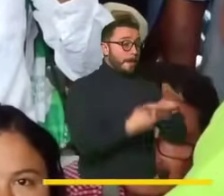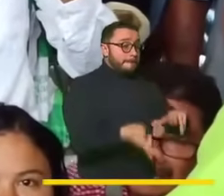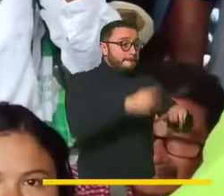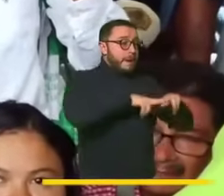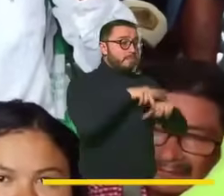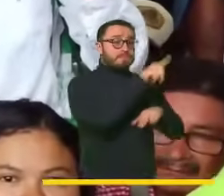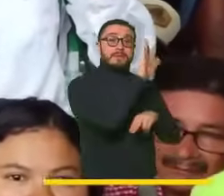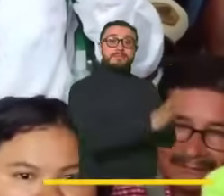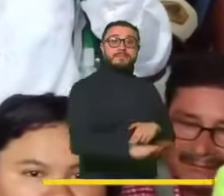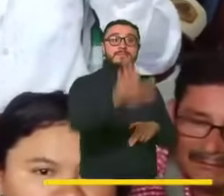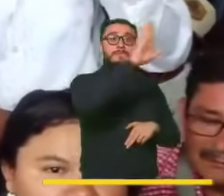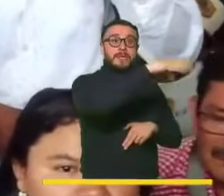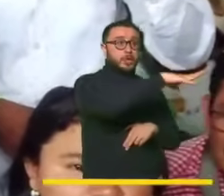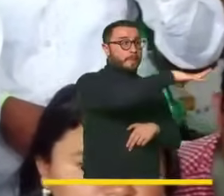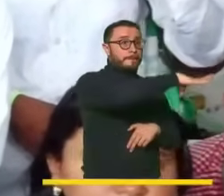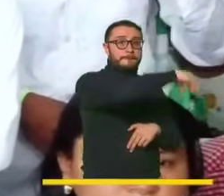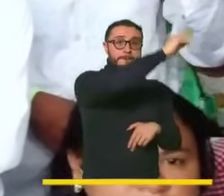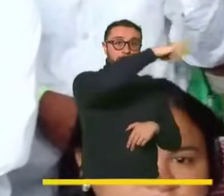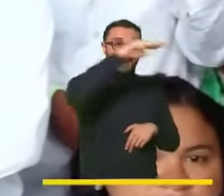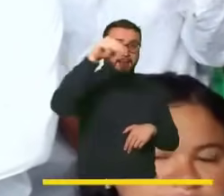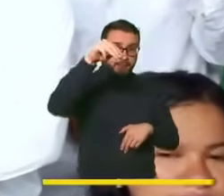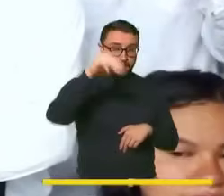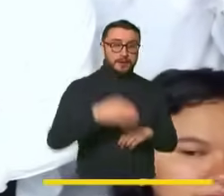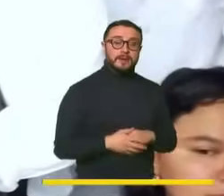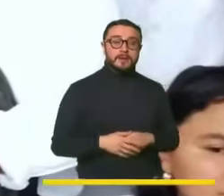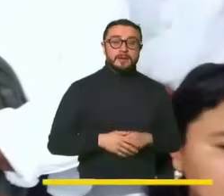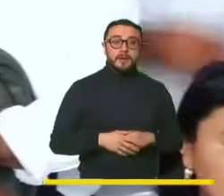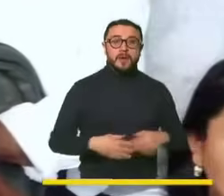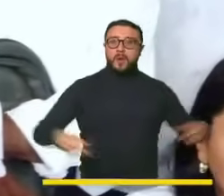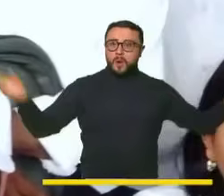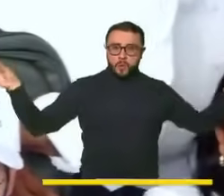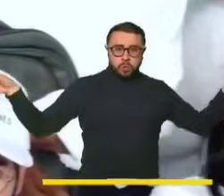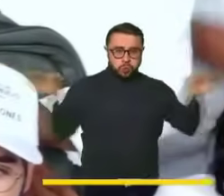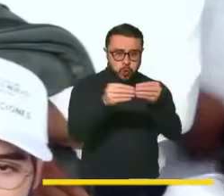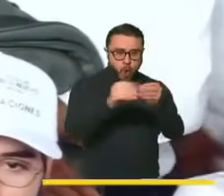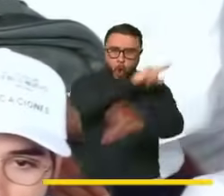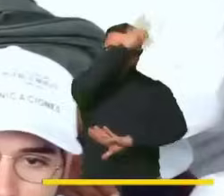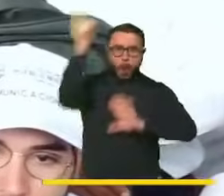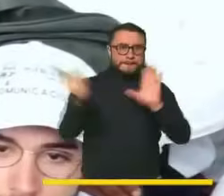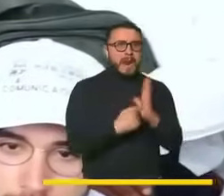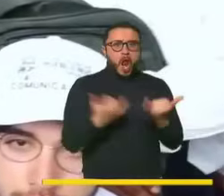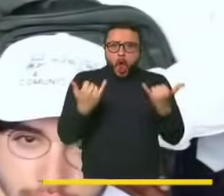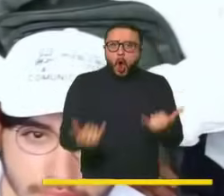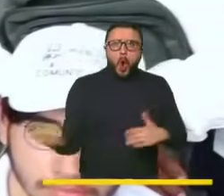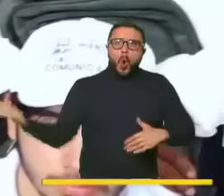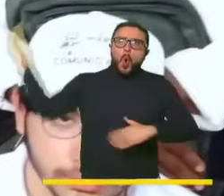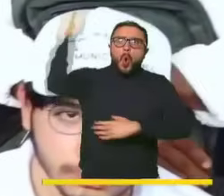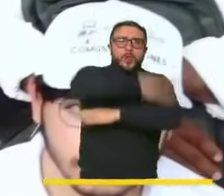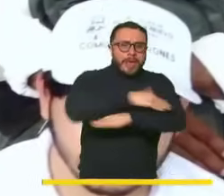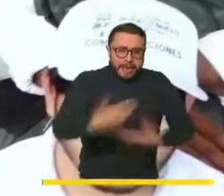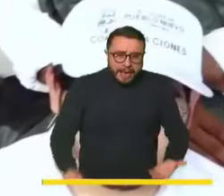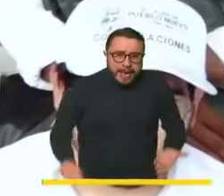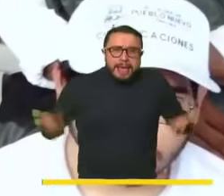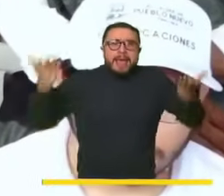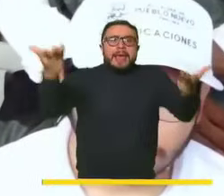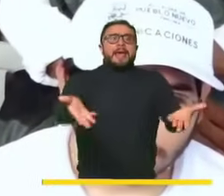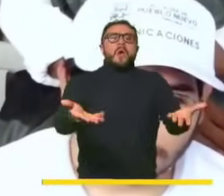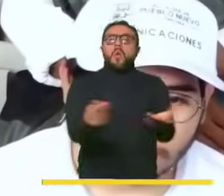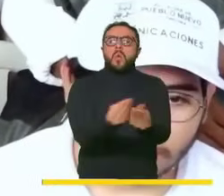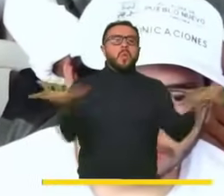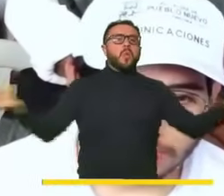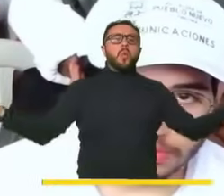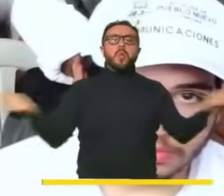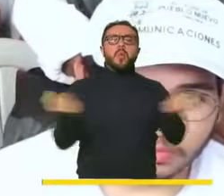el departamento del Magdalena. Completamos solo en el día de hoy una entrega de